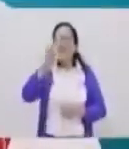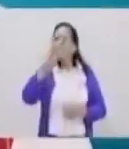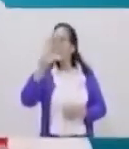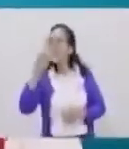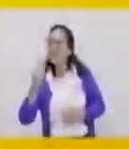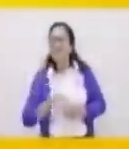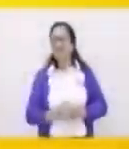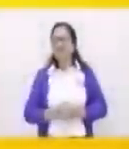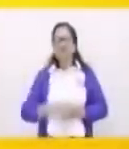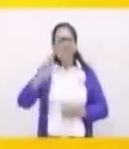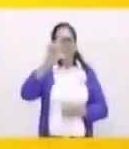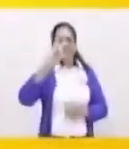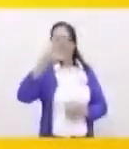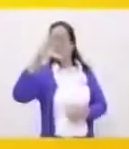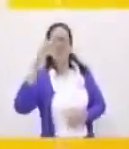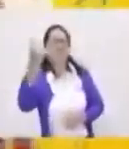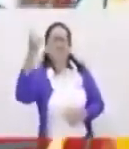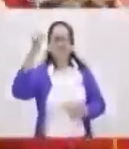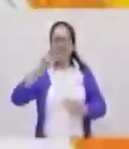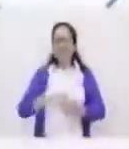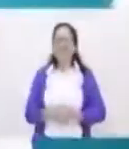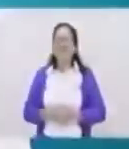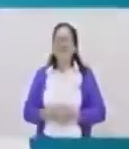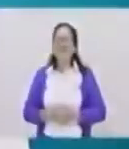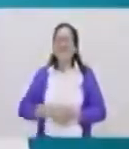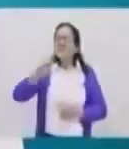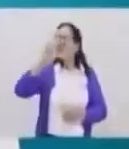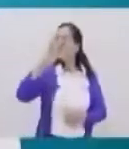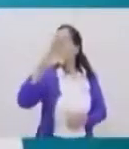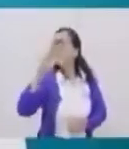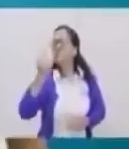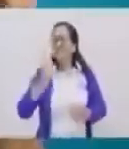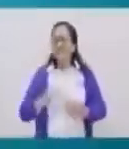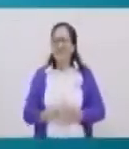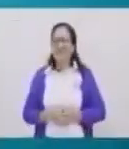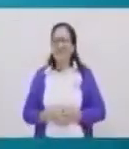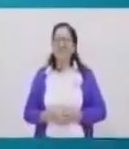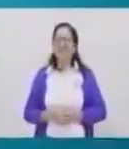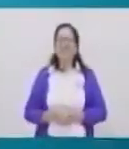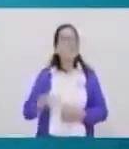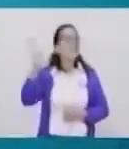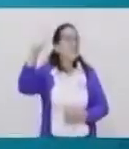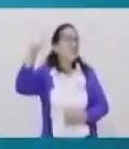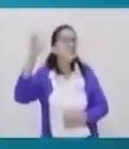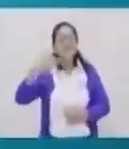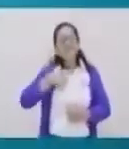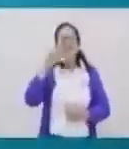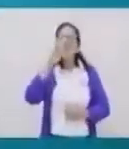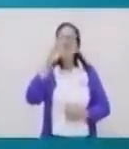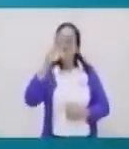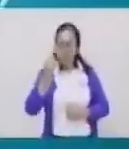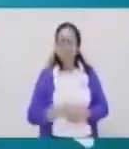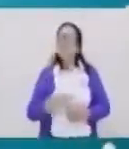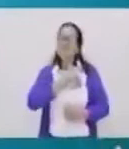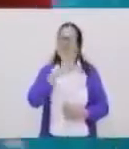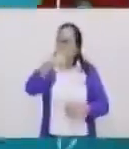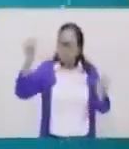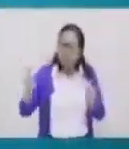¡Luca! ¡Luca! Hola, soy Luca y quiero que me acompañes a esta gran